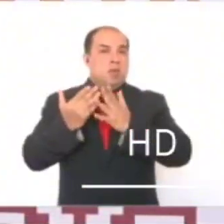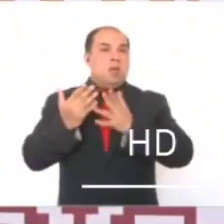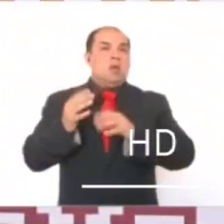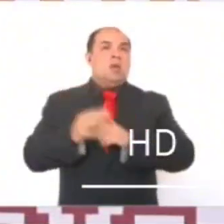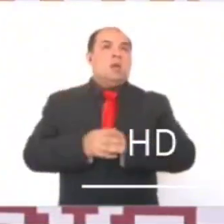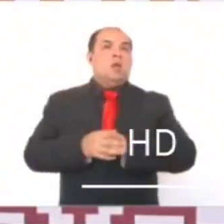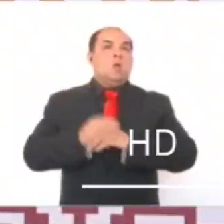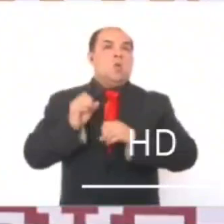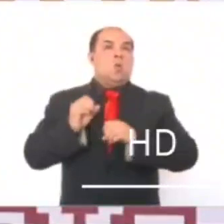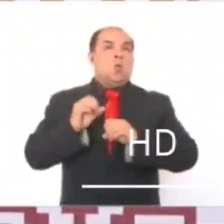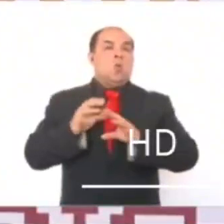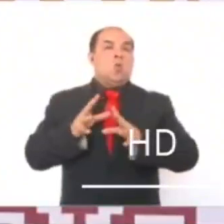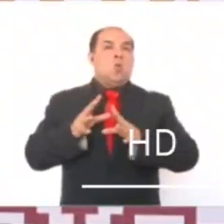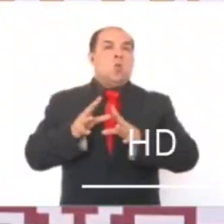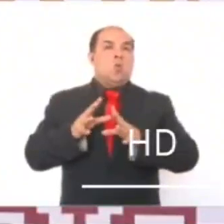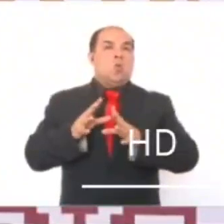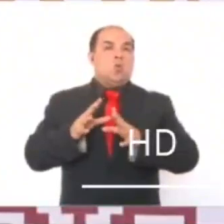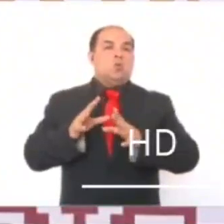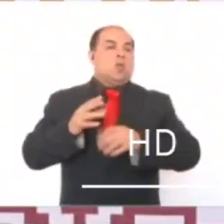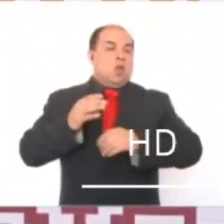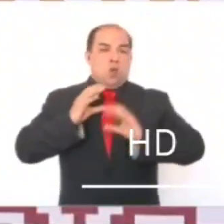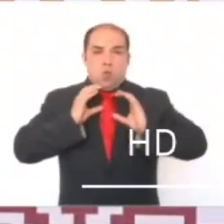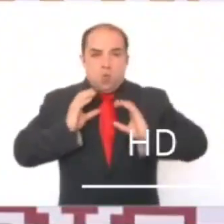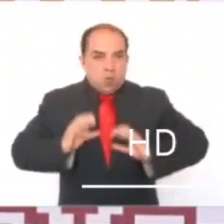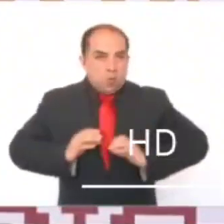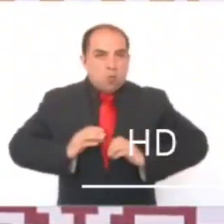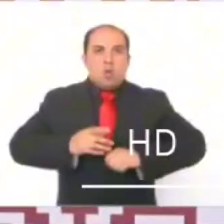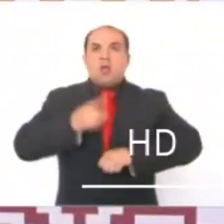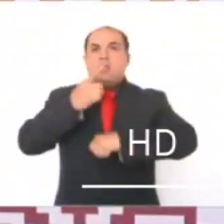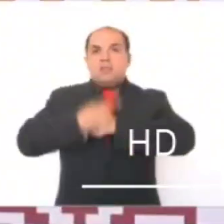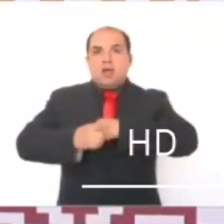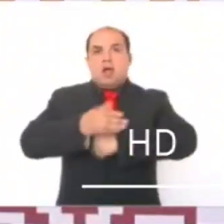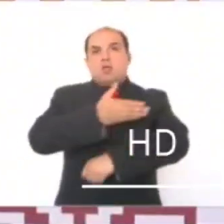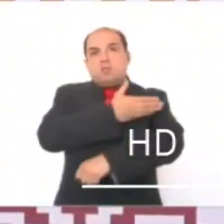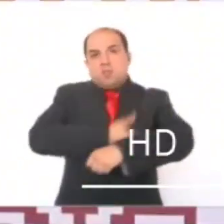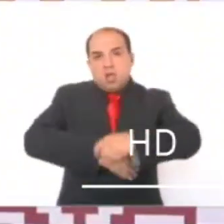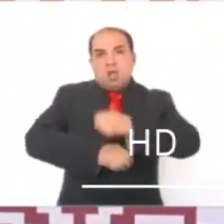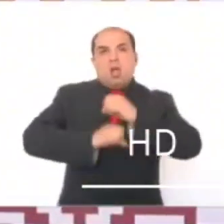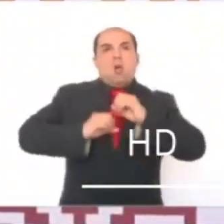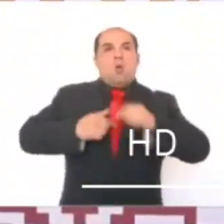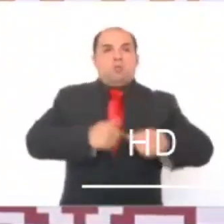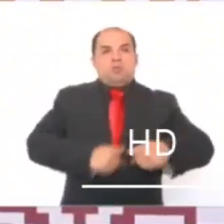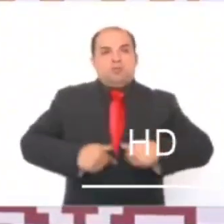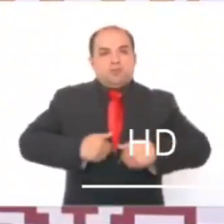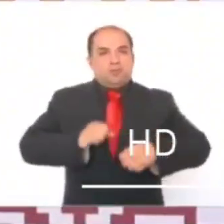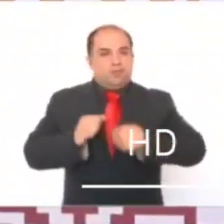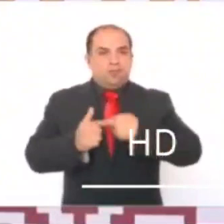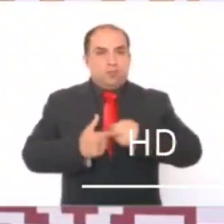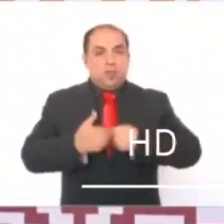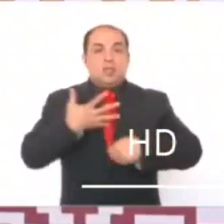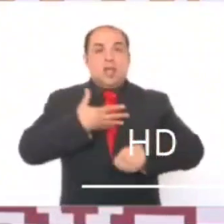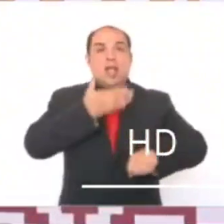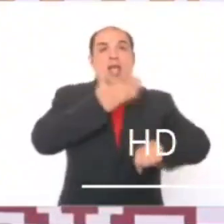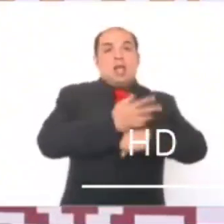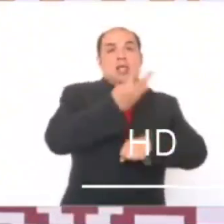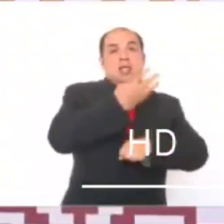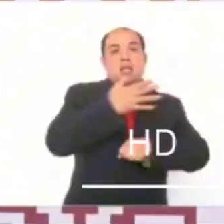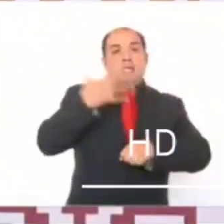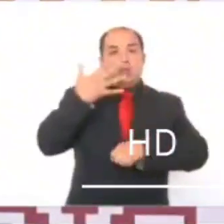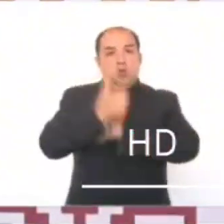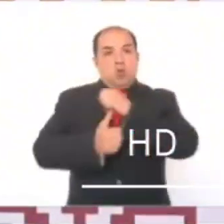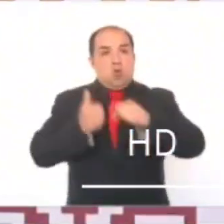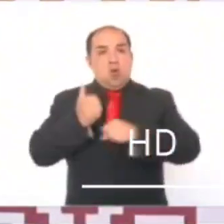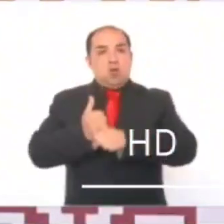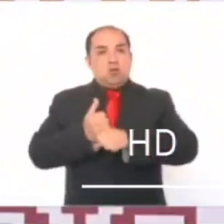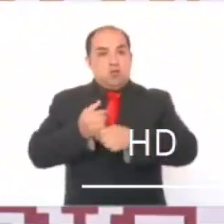normal funcionamiento de un órgano o un miembro, pasamos de una sanción de 3 a 5 años de prisión a